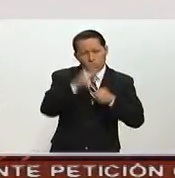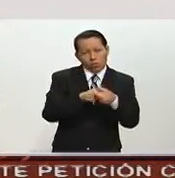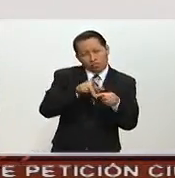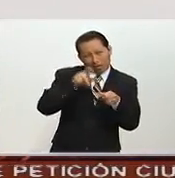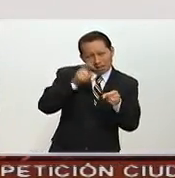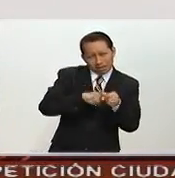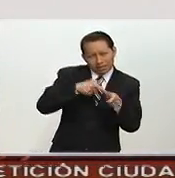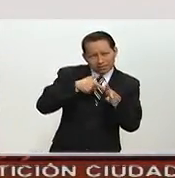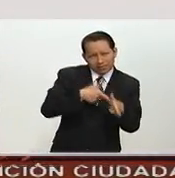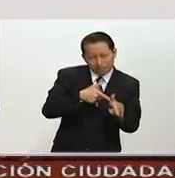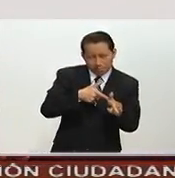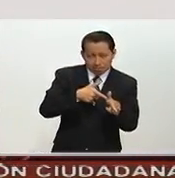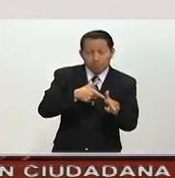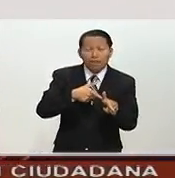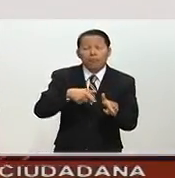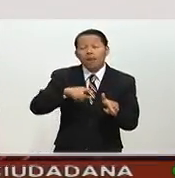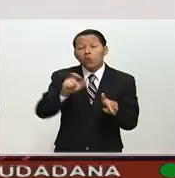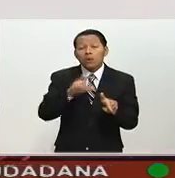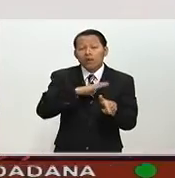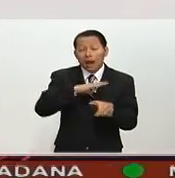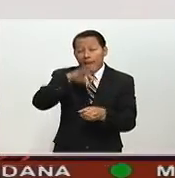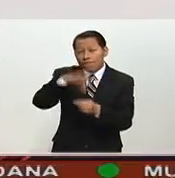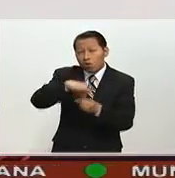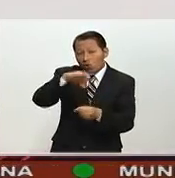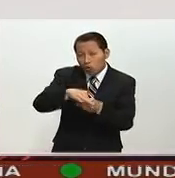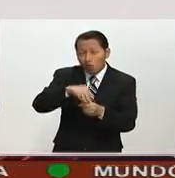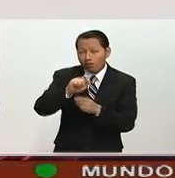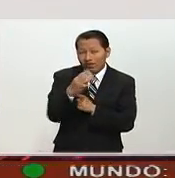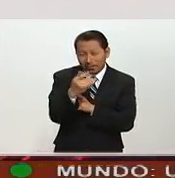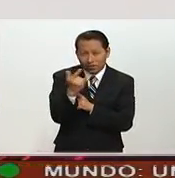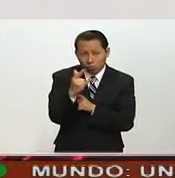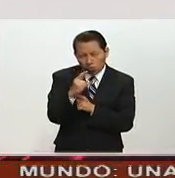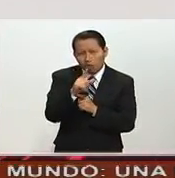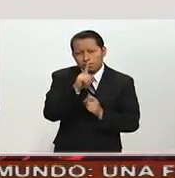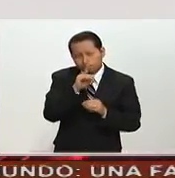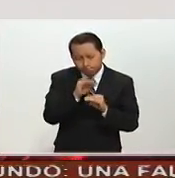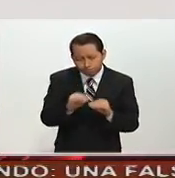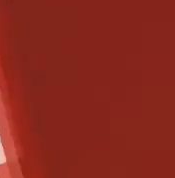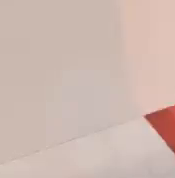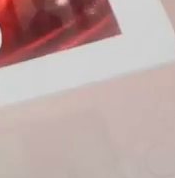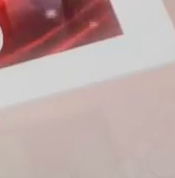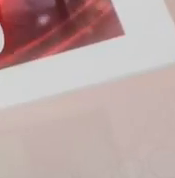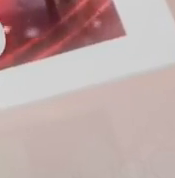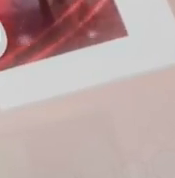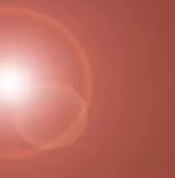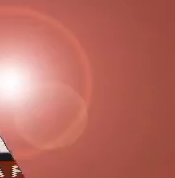bajo durante la campaña del referendo del 23 de junio.